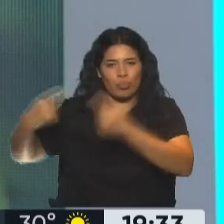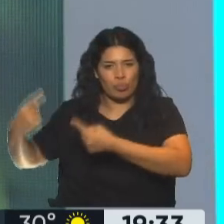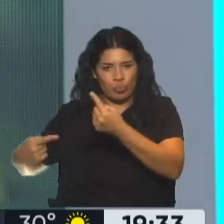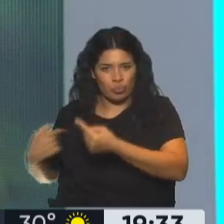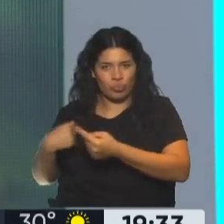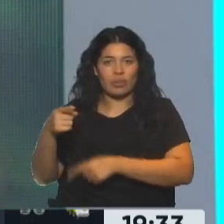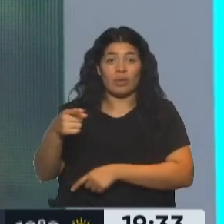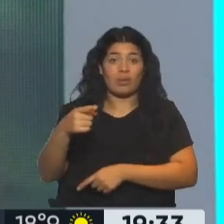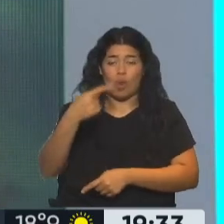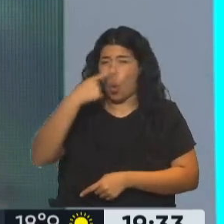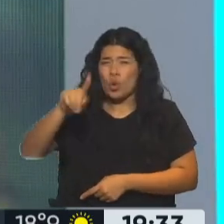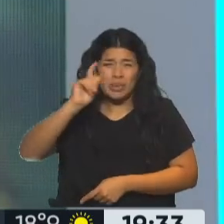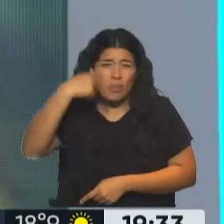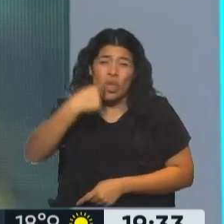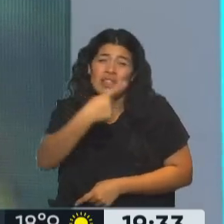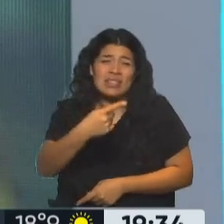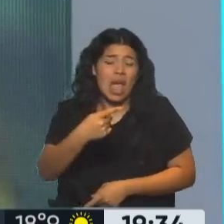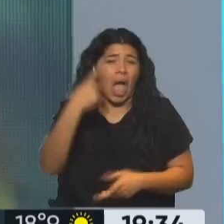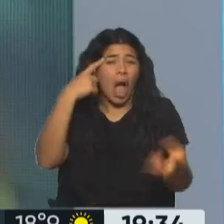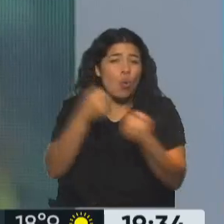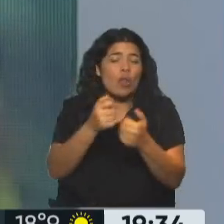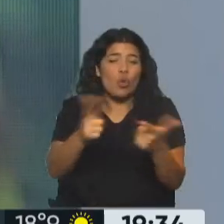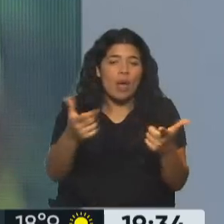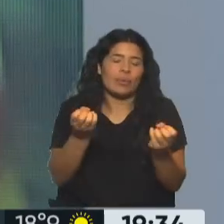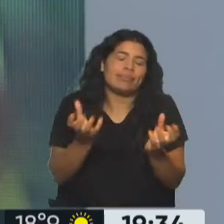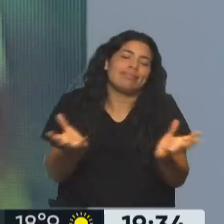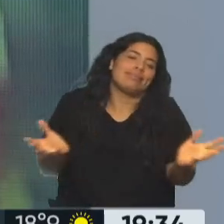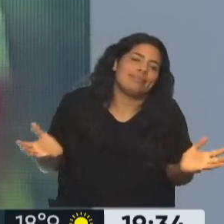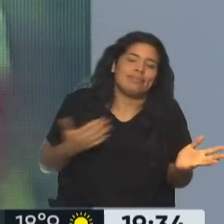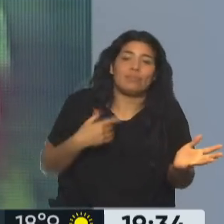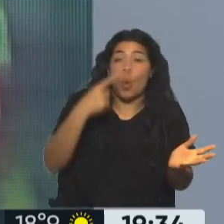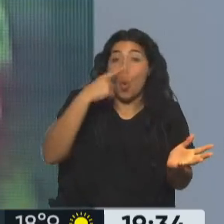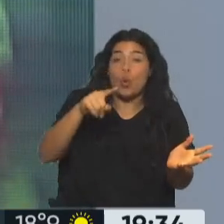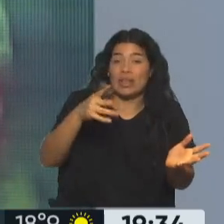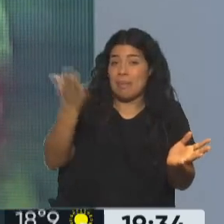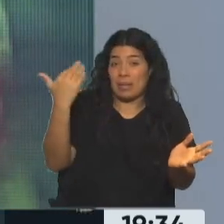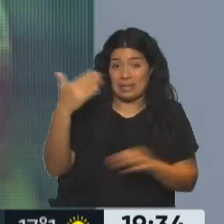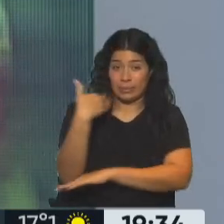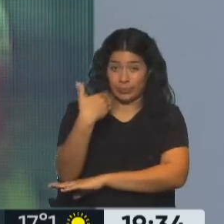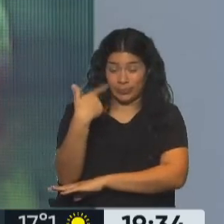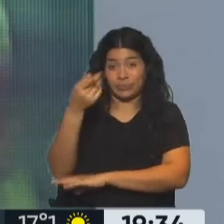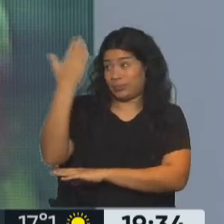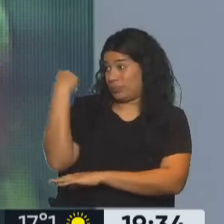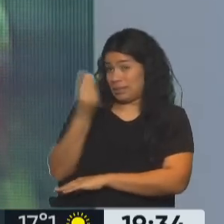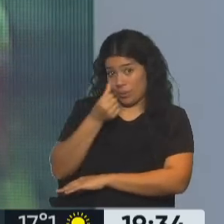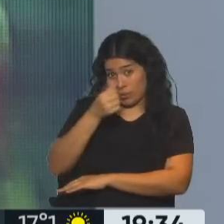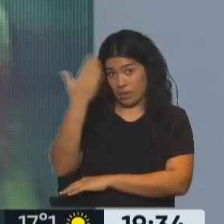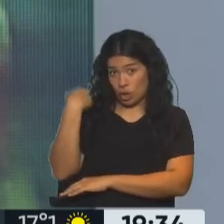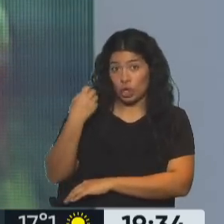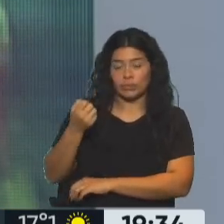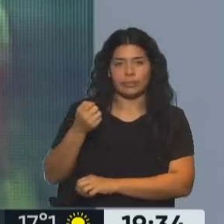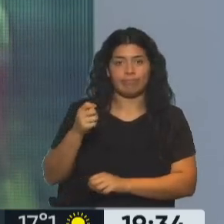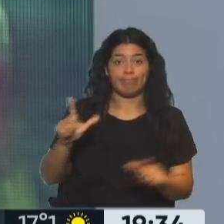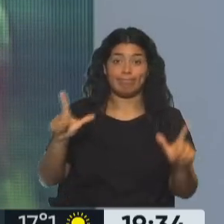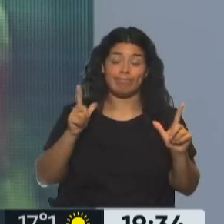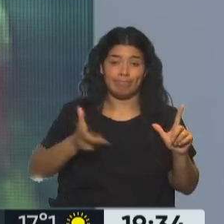decía que no estaba de acuerdo. Pero si se quiere, la última intervención, que fue durante el fin de semana, planteando cómo